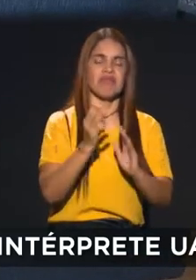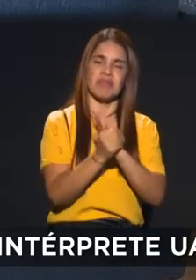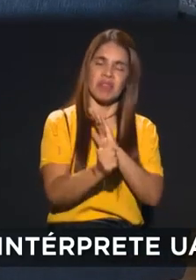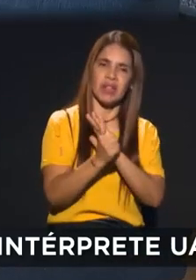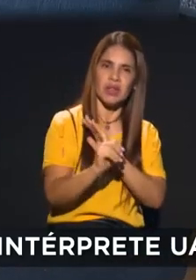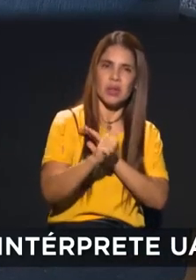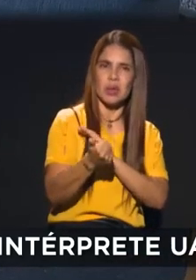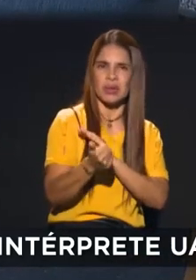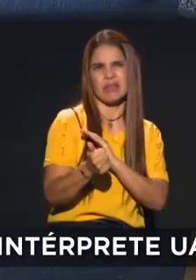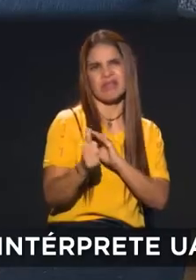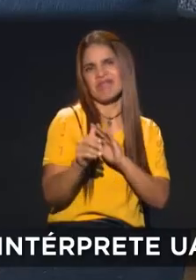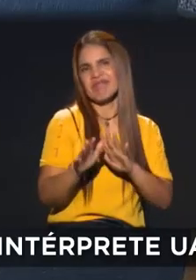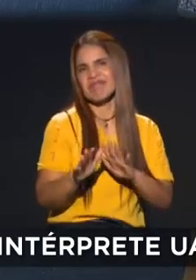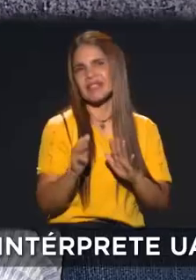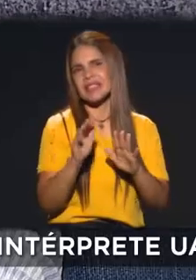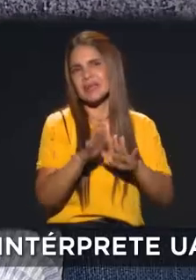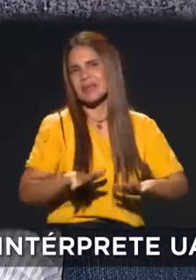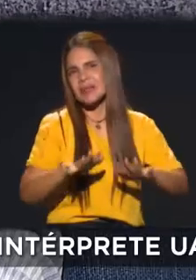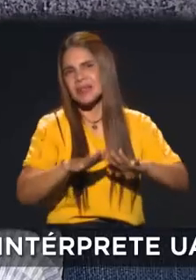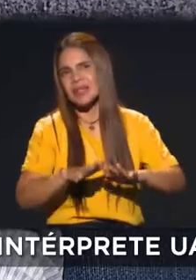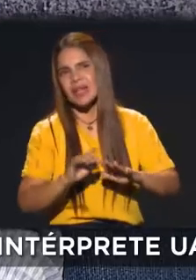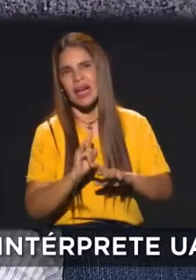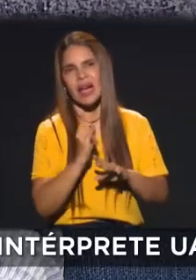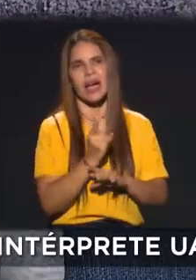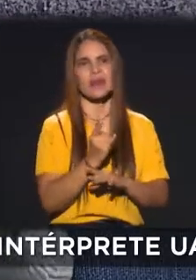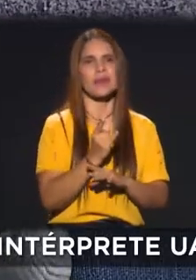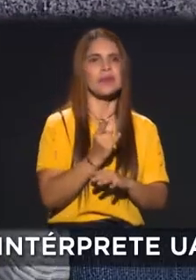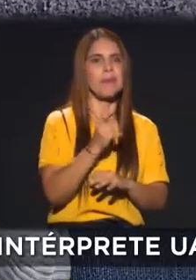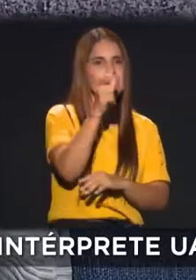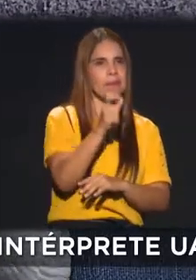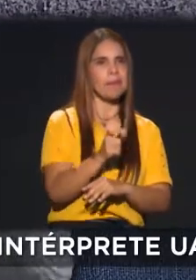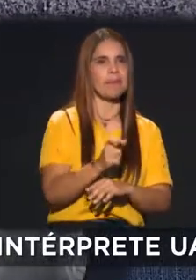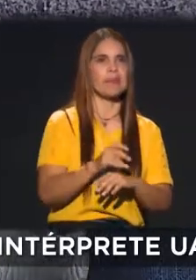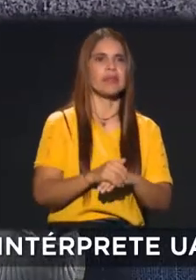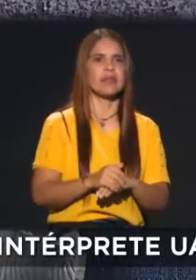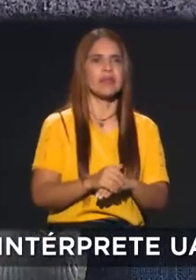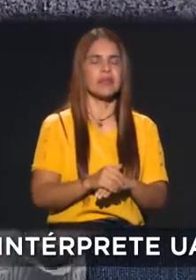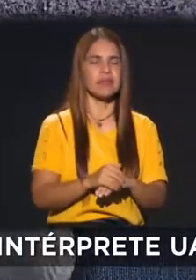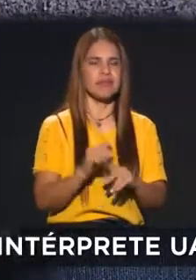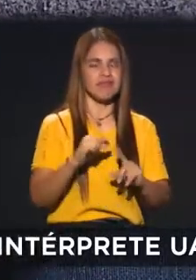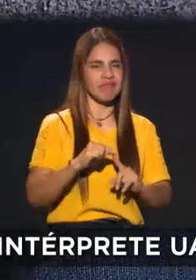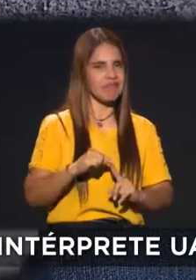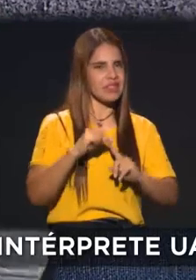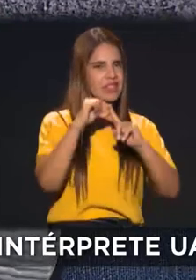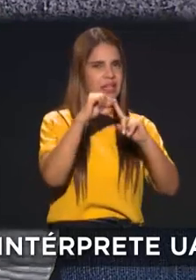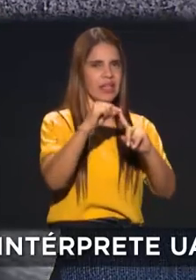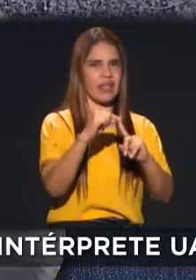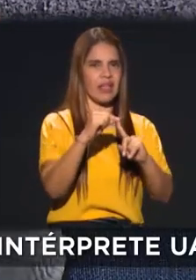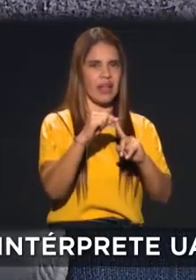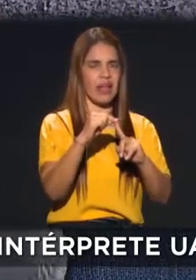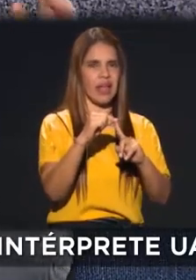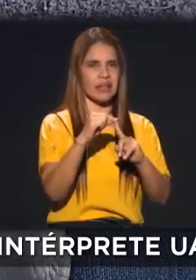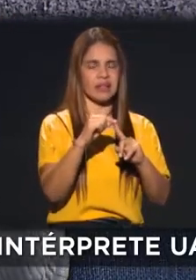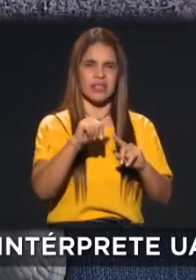otros campos. Pero claro que se impone una barrera cuando de pronto una persona que tiene una especialidad quiere conversar con otra